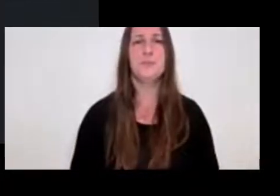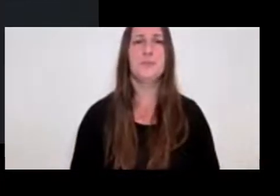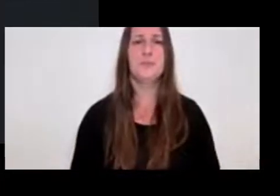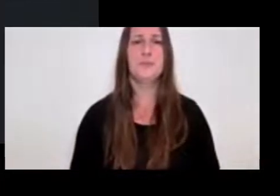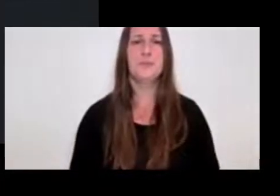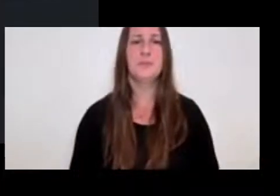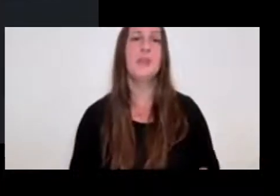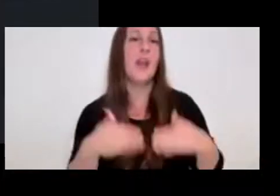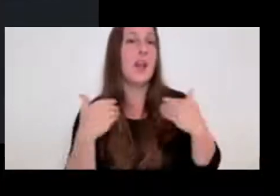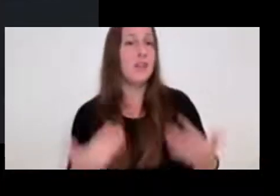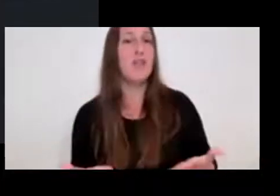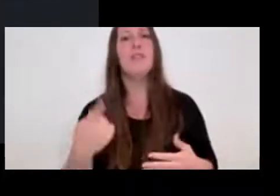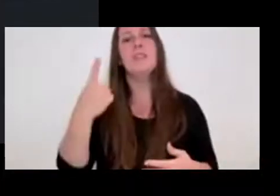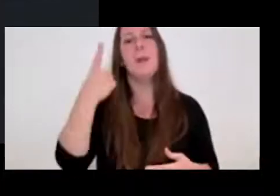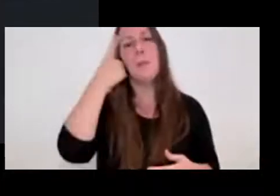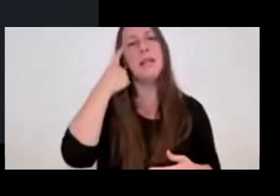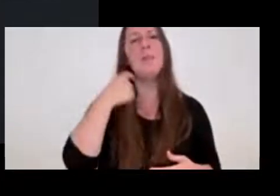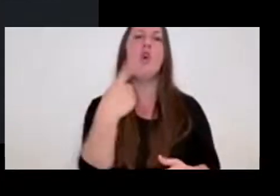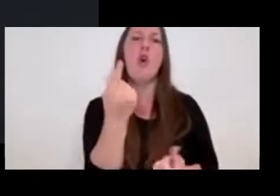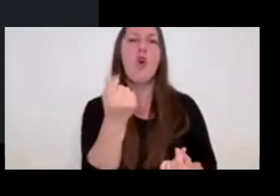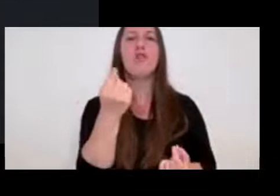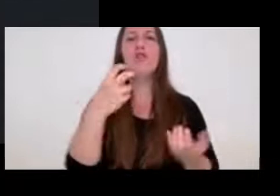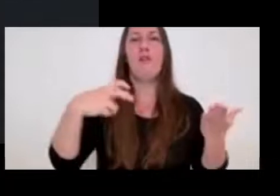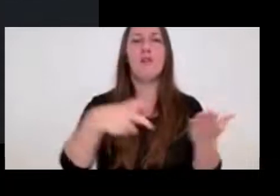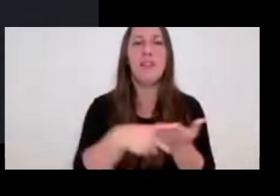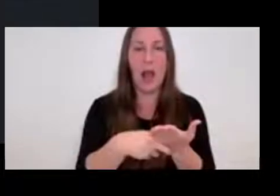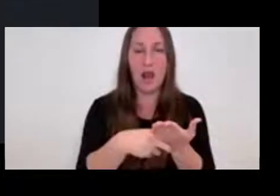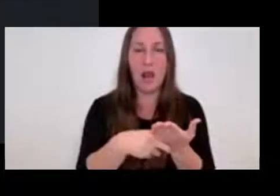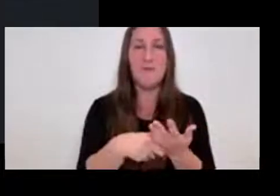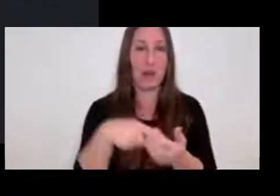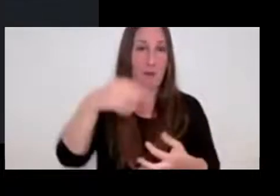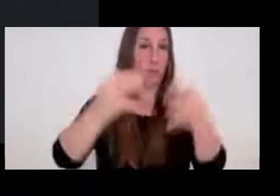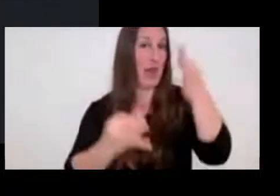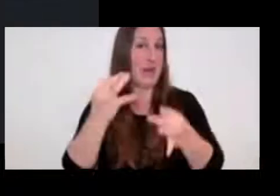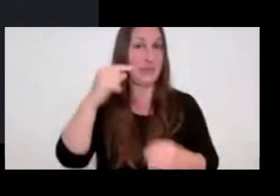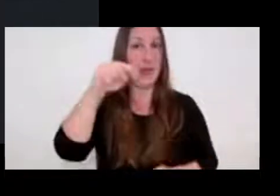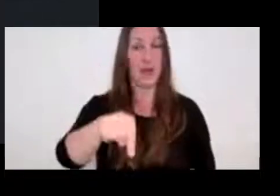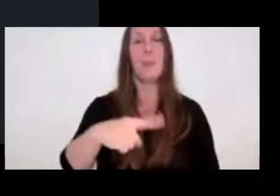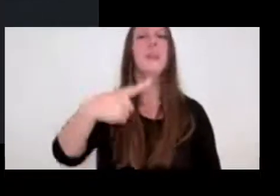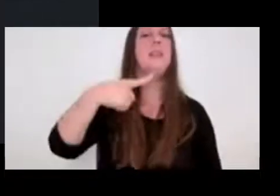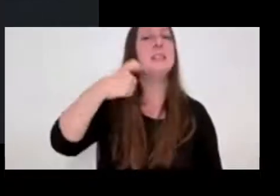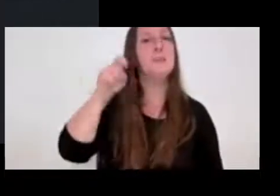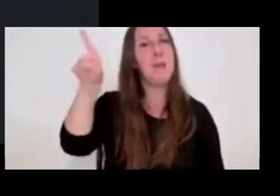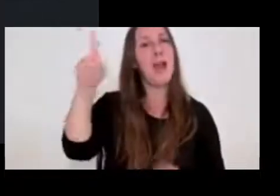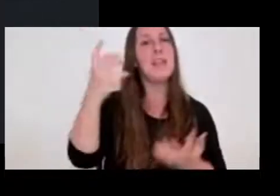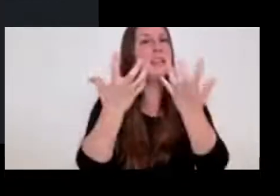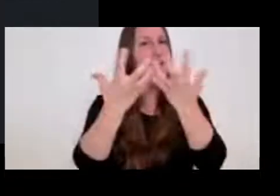empezamos con las contingencias y costos fiscales, que es lo que vamos a analizar acá. En España tienen un sistema distinto al que yo un poco ideé en